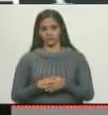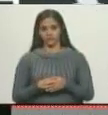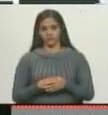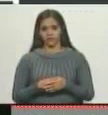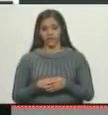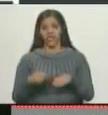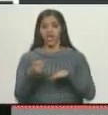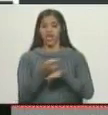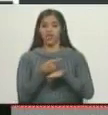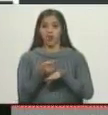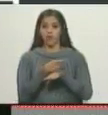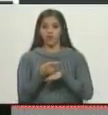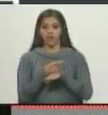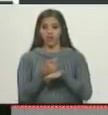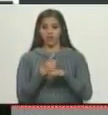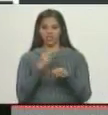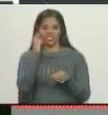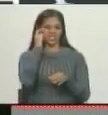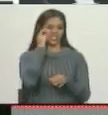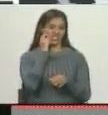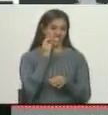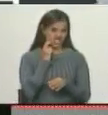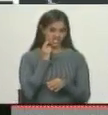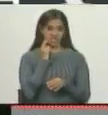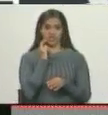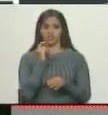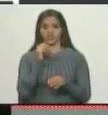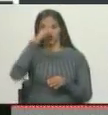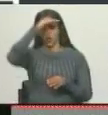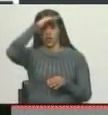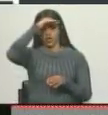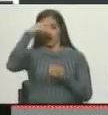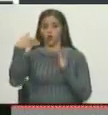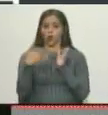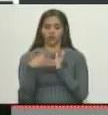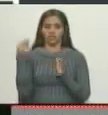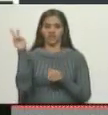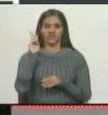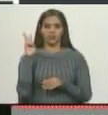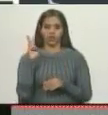gobierno supremacista, racista y fascista de Donald Trump contra Venezuela,